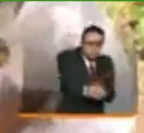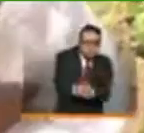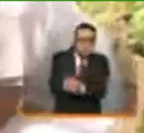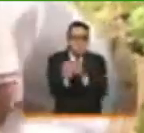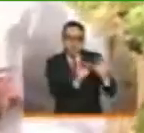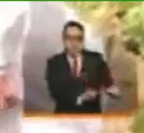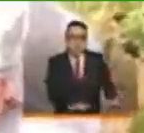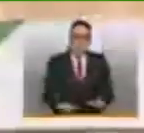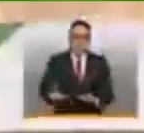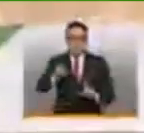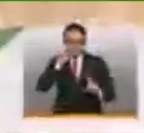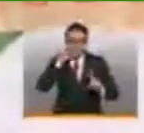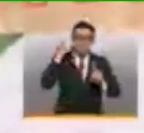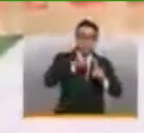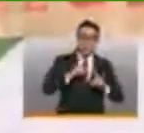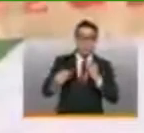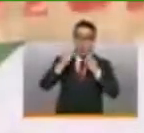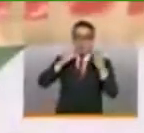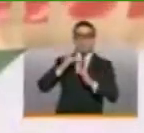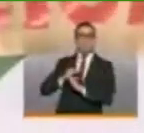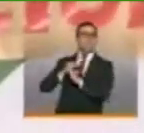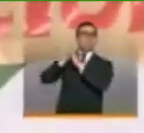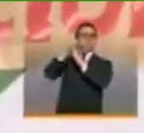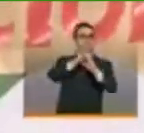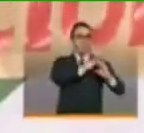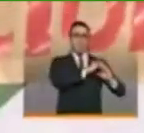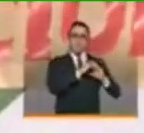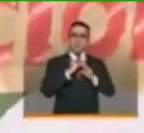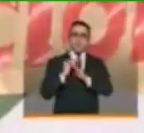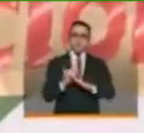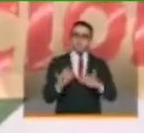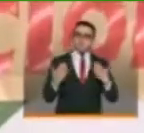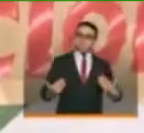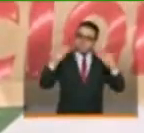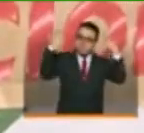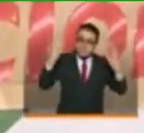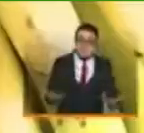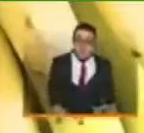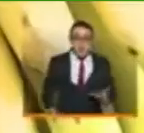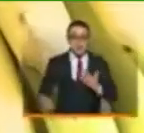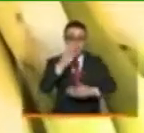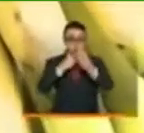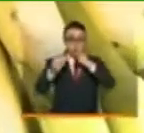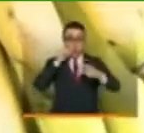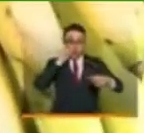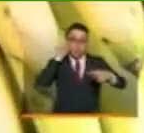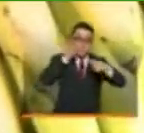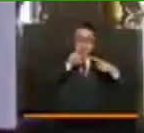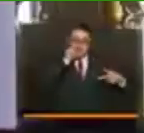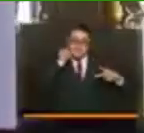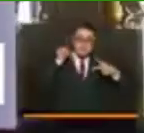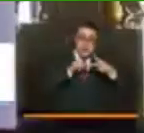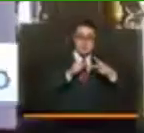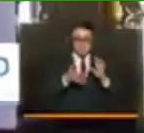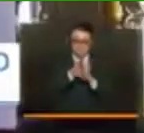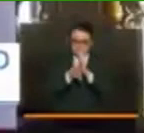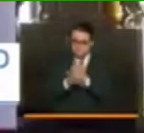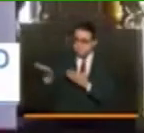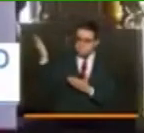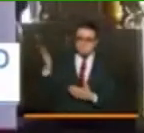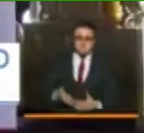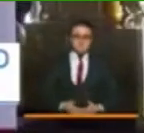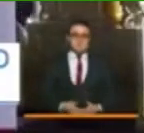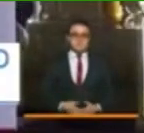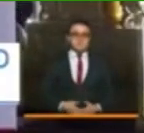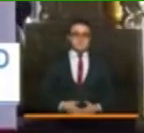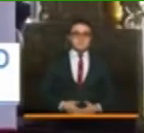de acciones en favor de la seguridad alimentaria y de la nutrición, que ha estado encaminada en 2 objetivos concretos. Fortalecer